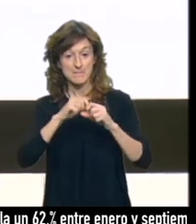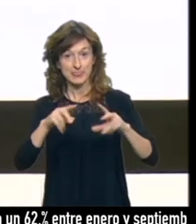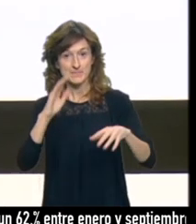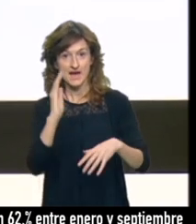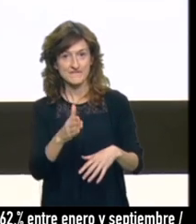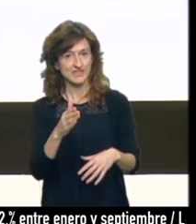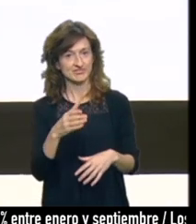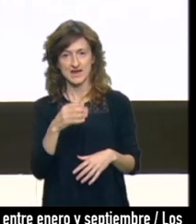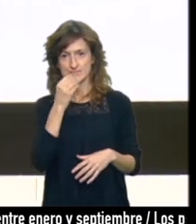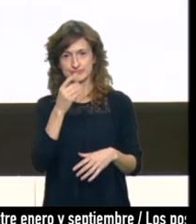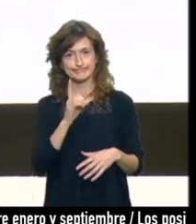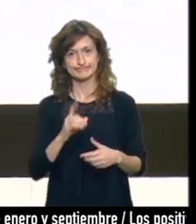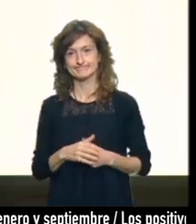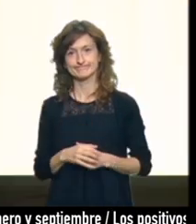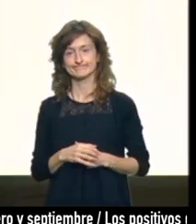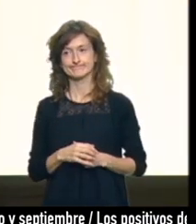pandemia.